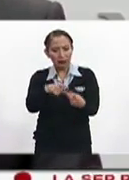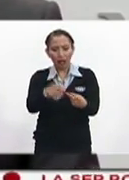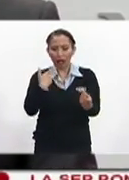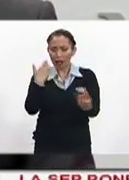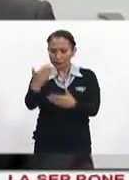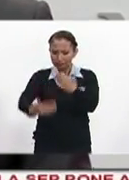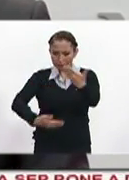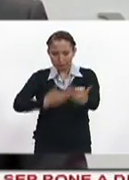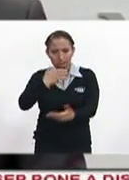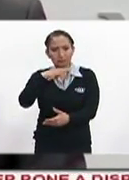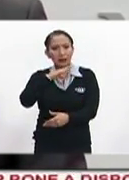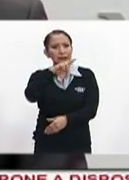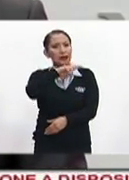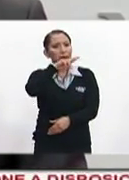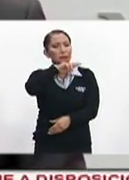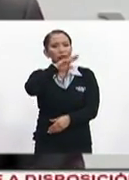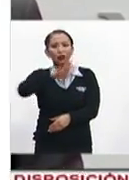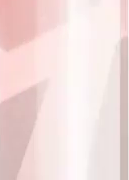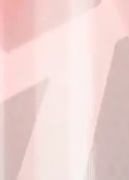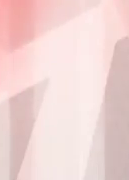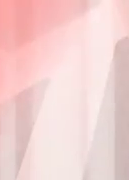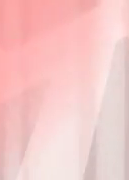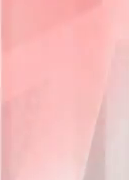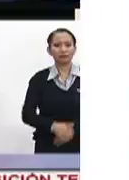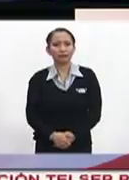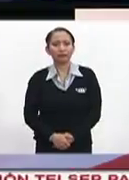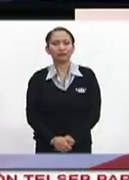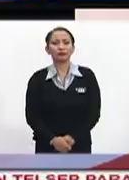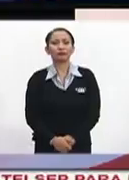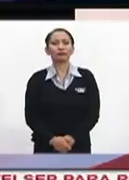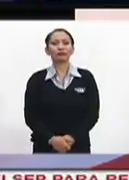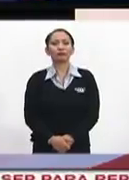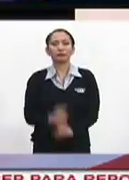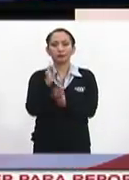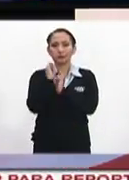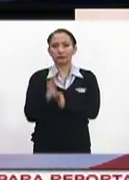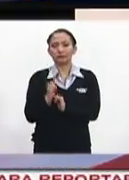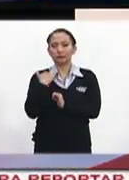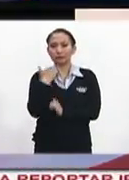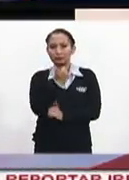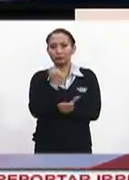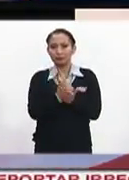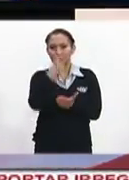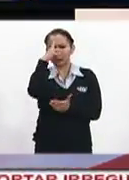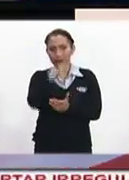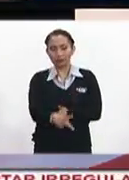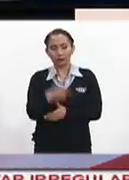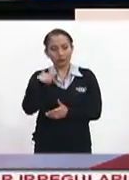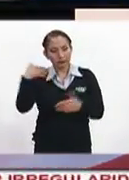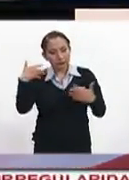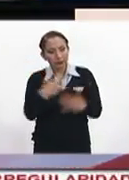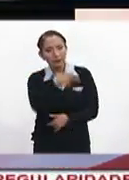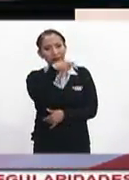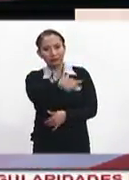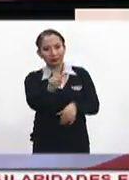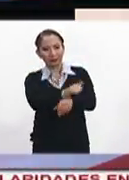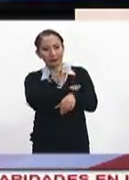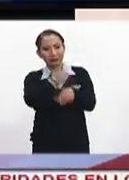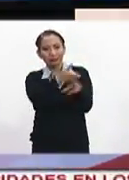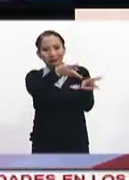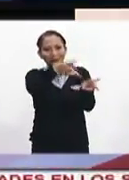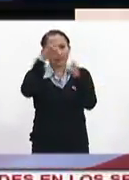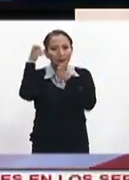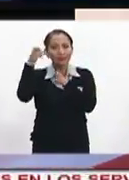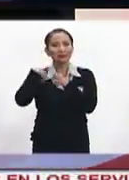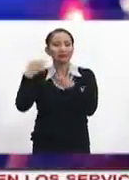con procesos más amigables con el medio ambiente. Las autoridades capitalinas encontraron el automóvil robado